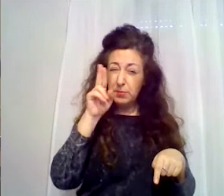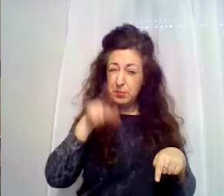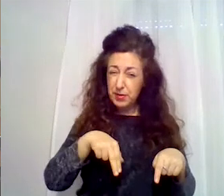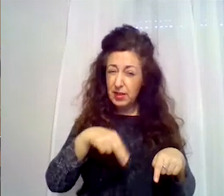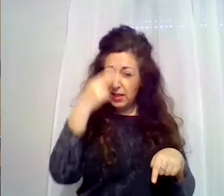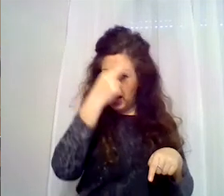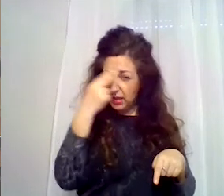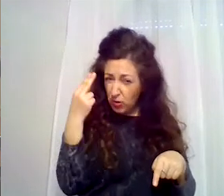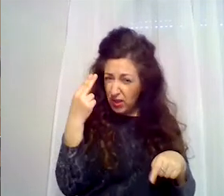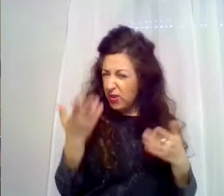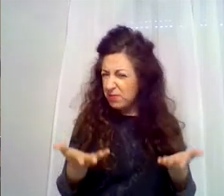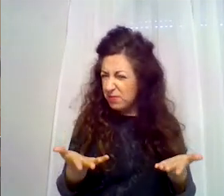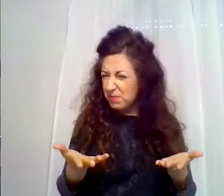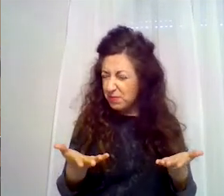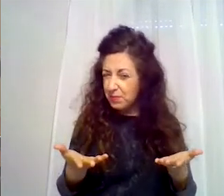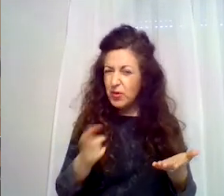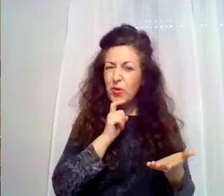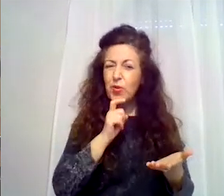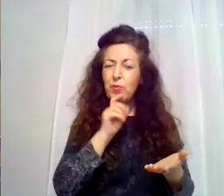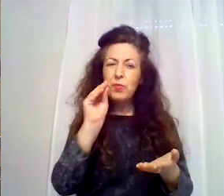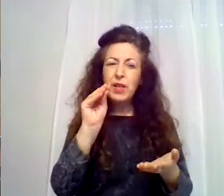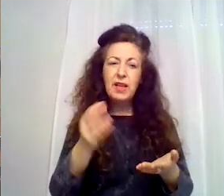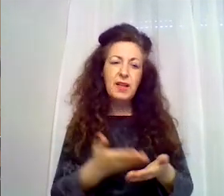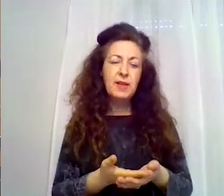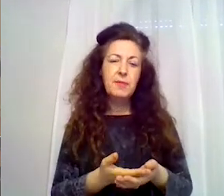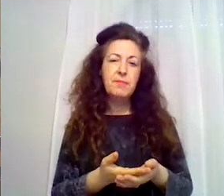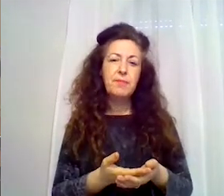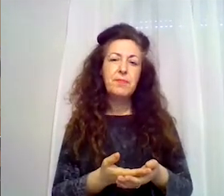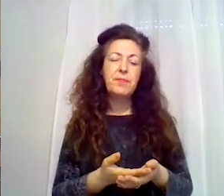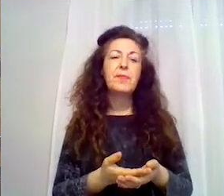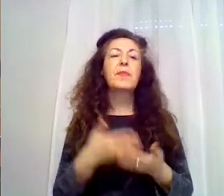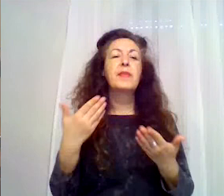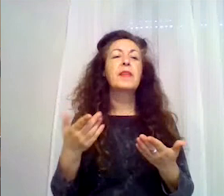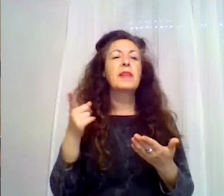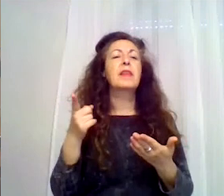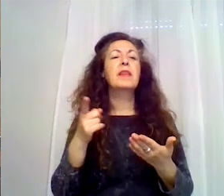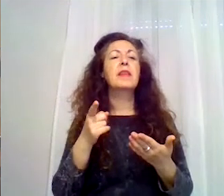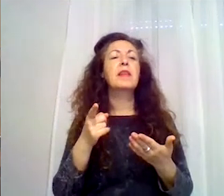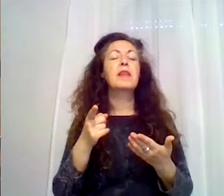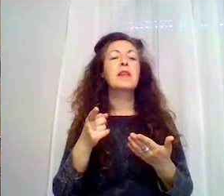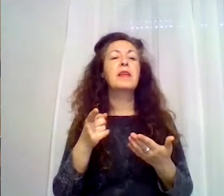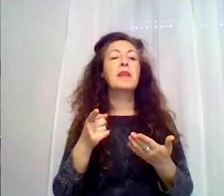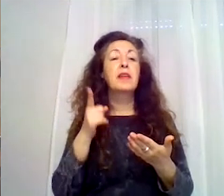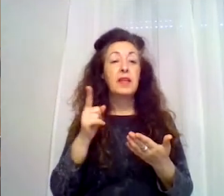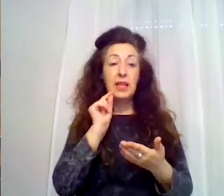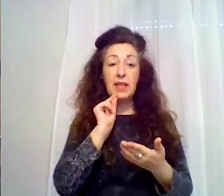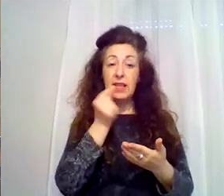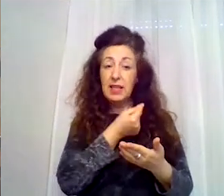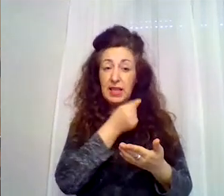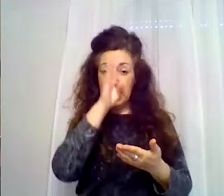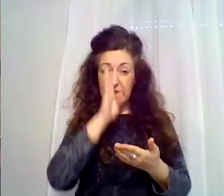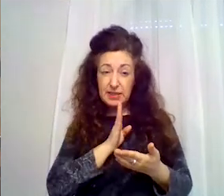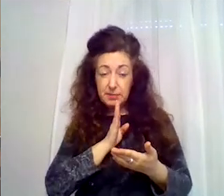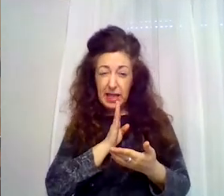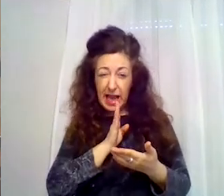nunca juzgarlas, que es algo que yo siempre que en el programa de radio que yo llevo en la cadena SER es algo que siempre dejo muy claro, ¿no? O sea, no